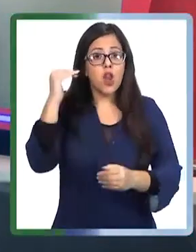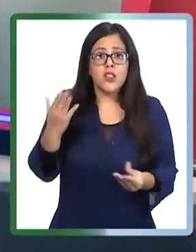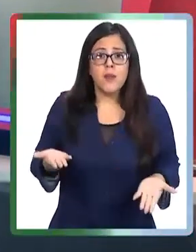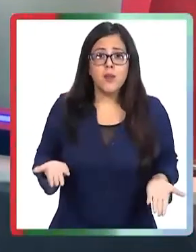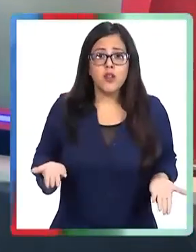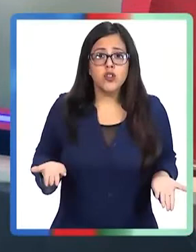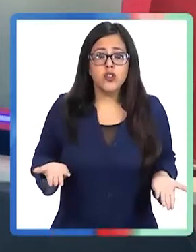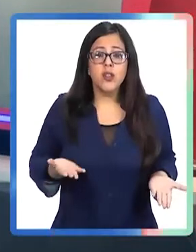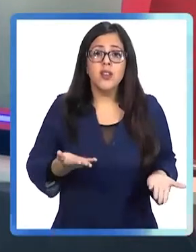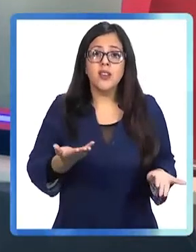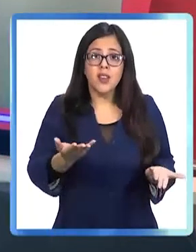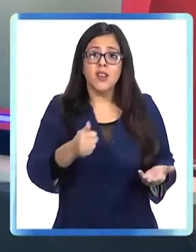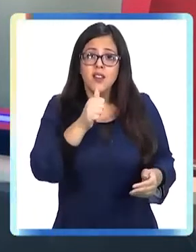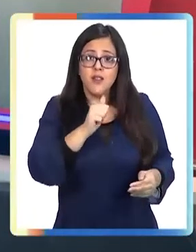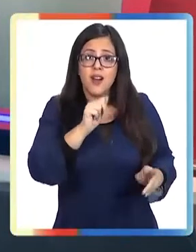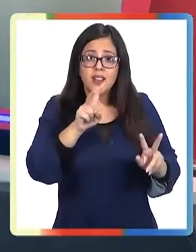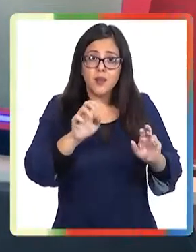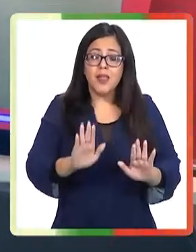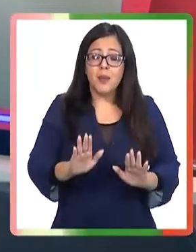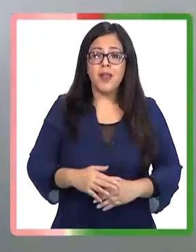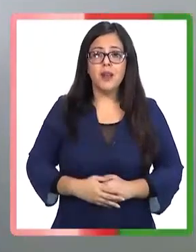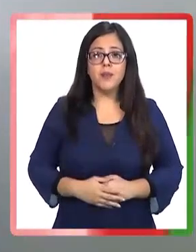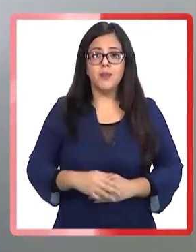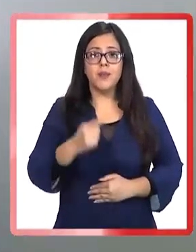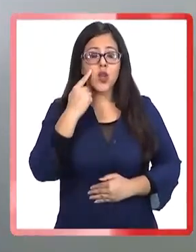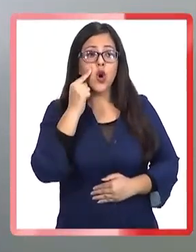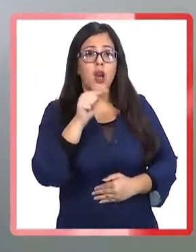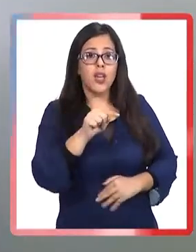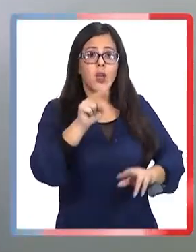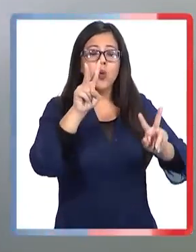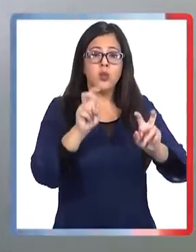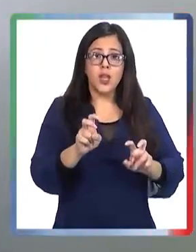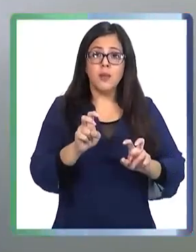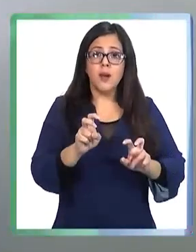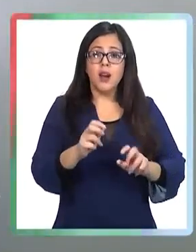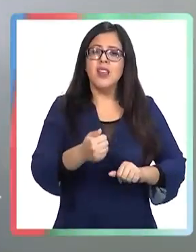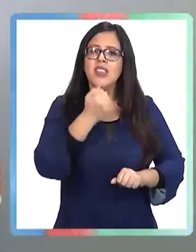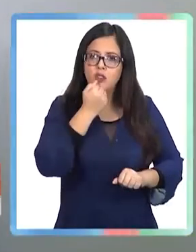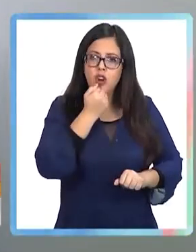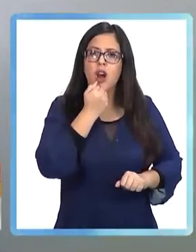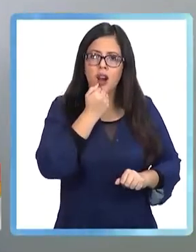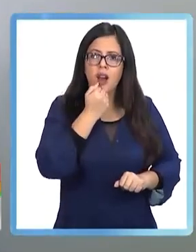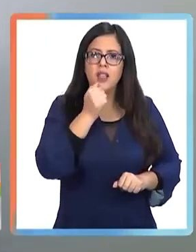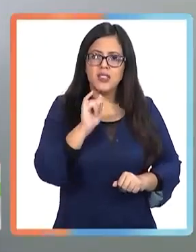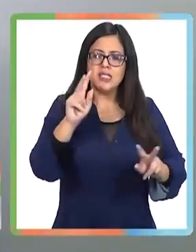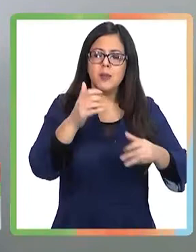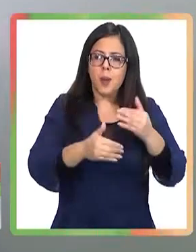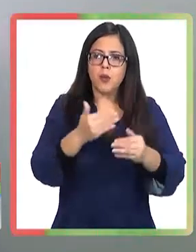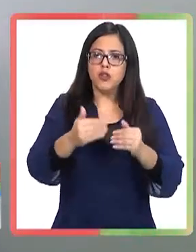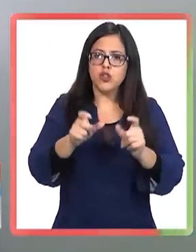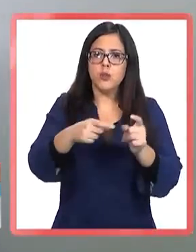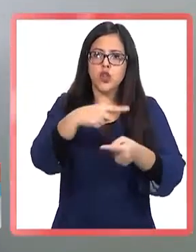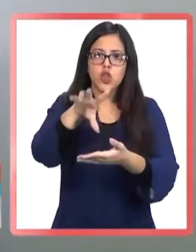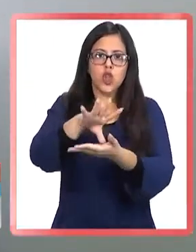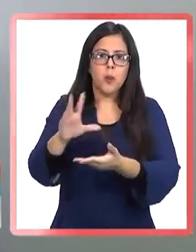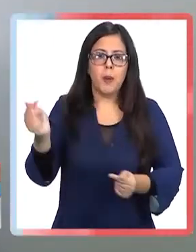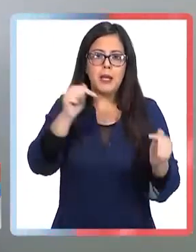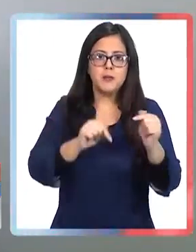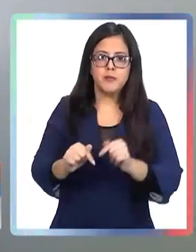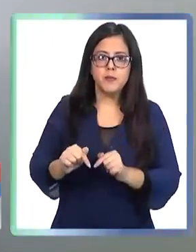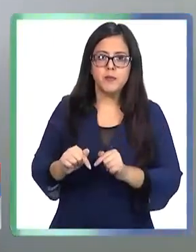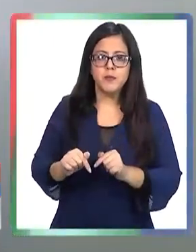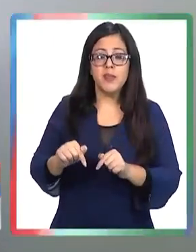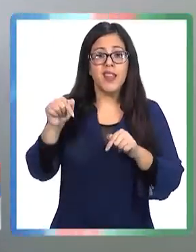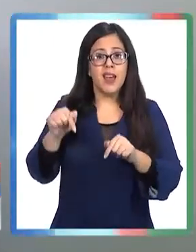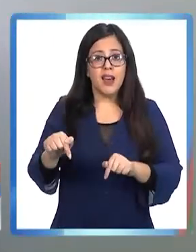No sabemos eso. Entonces todavía hay un compás de espera. Hay una mirada, a nuestro juicio, errada de lo que es el proceso migratorio.